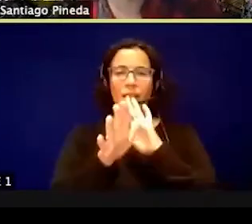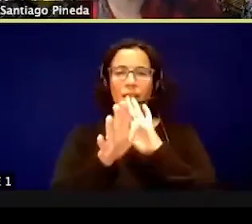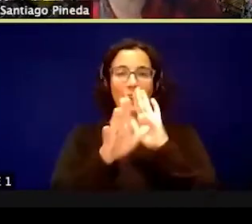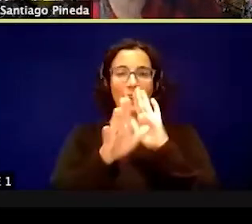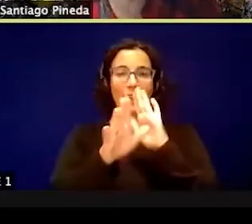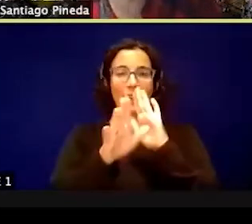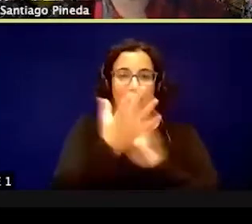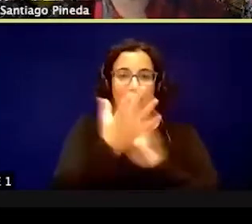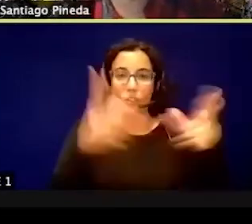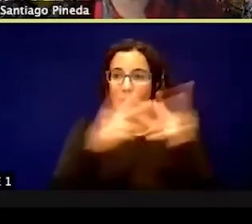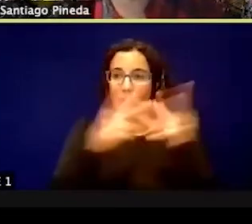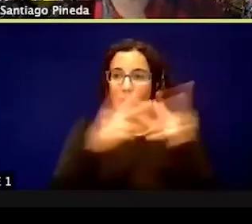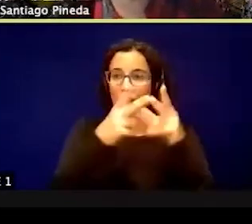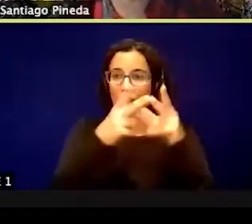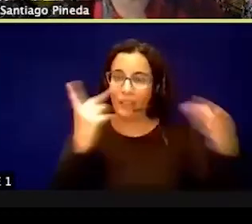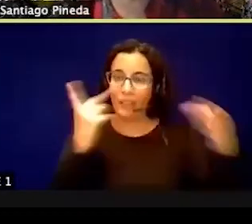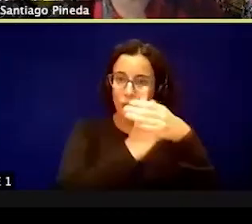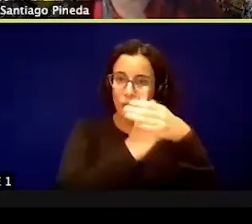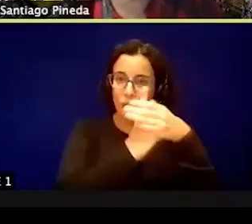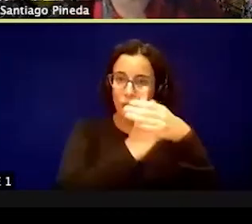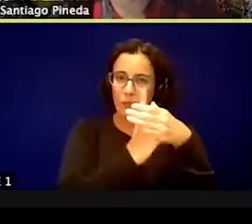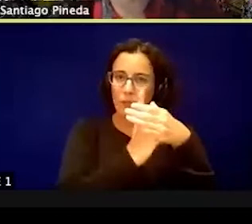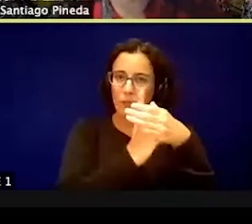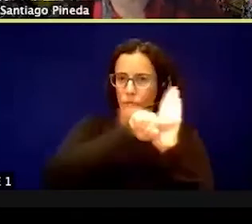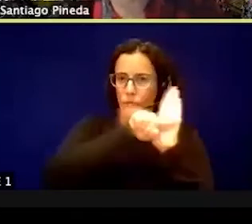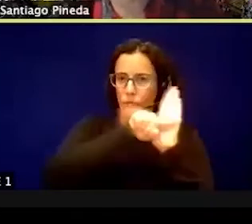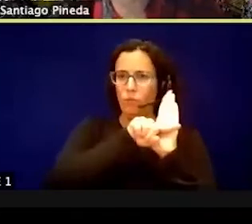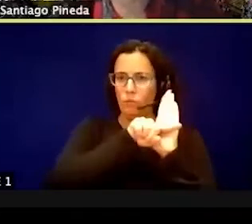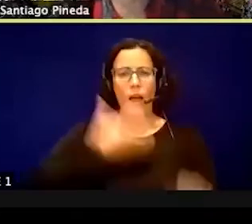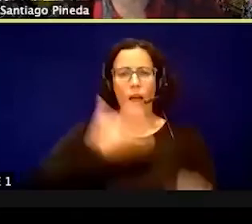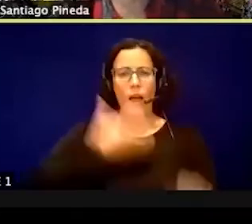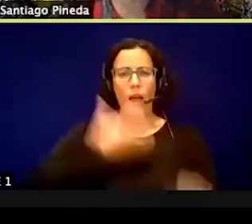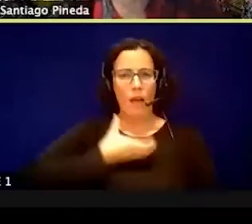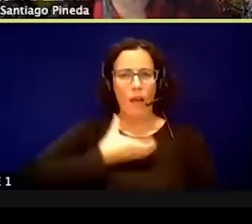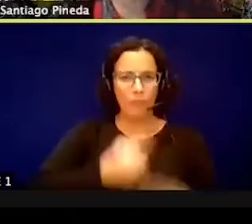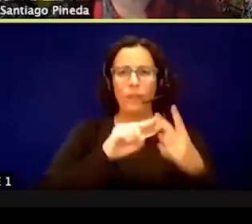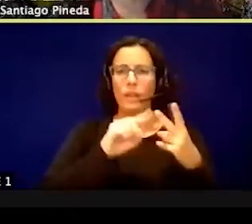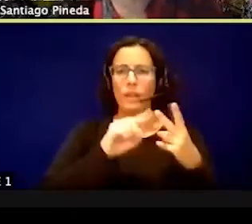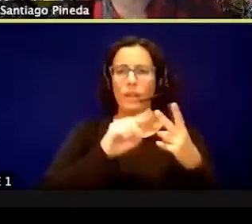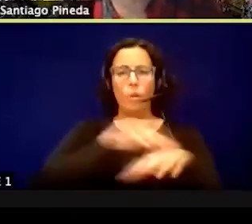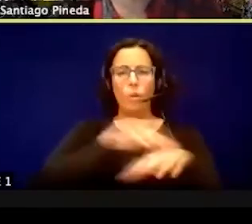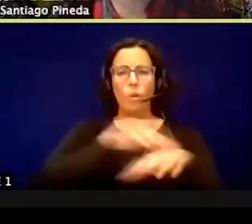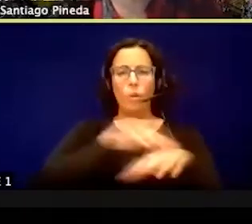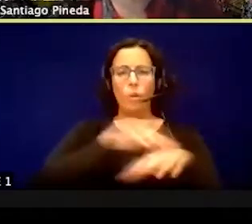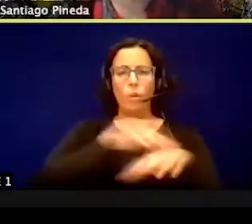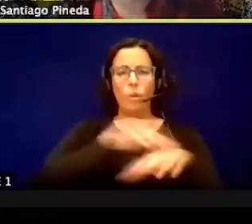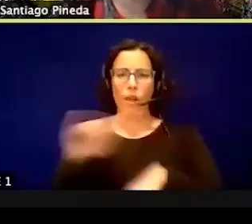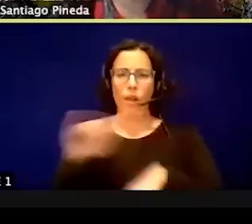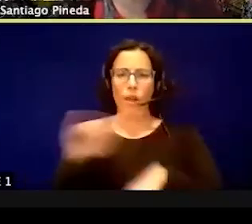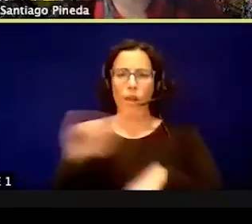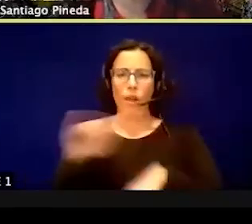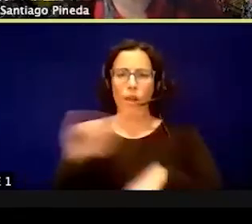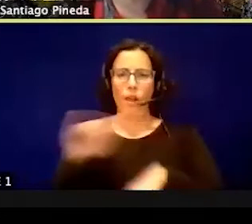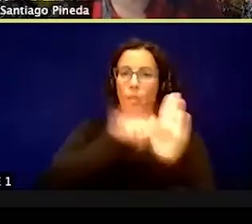y está encima de la mesa de los alcaldes y de los gobiernos. Pero aún falta mucho.